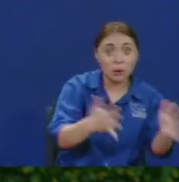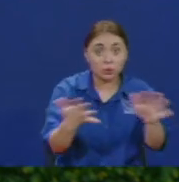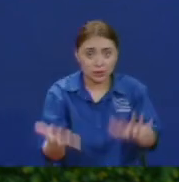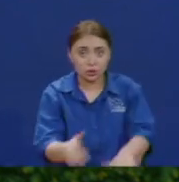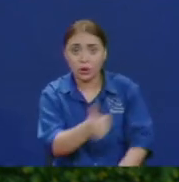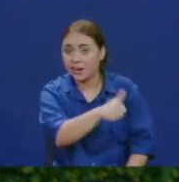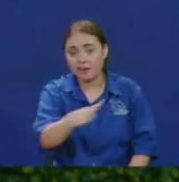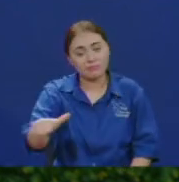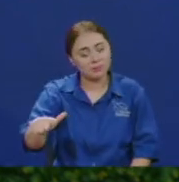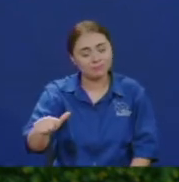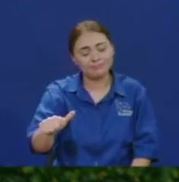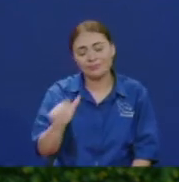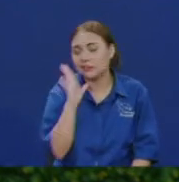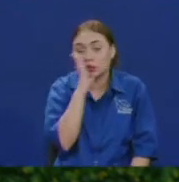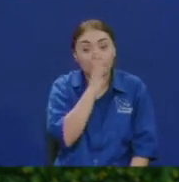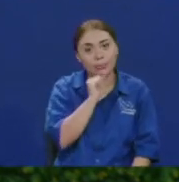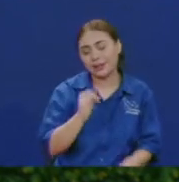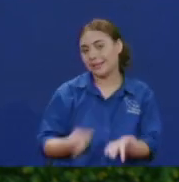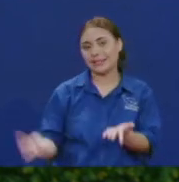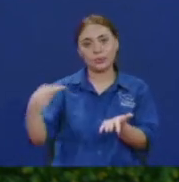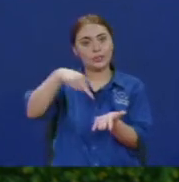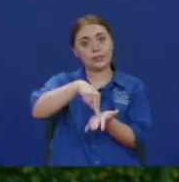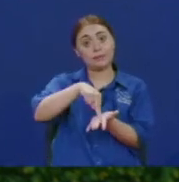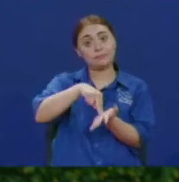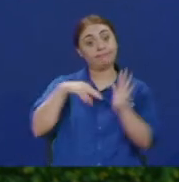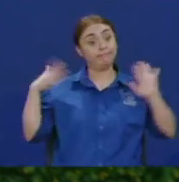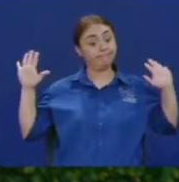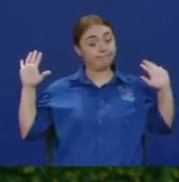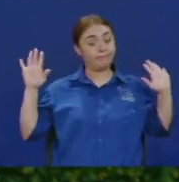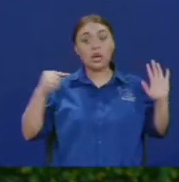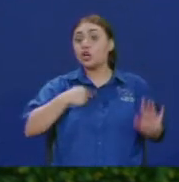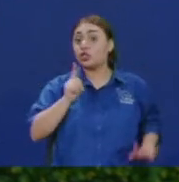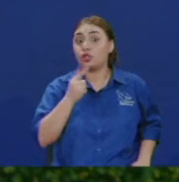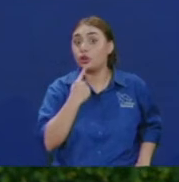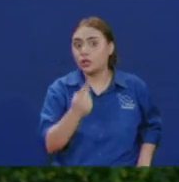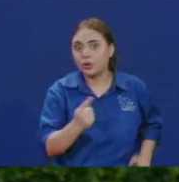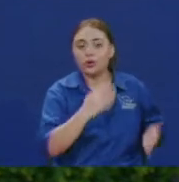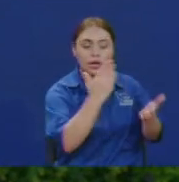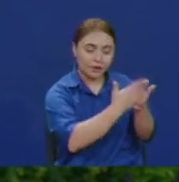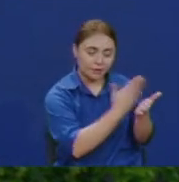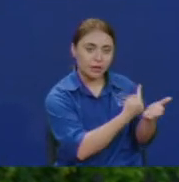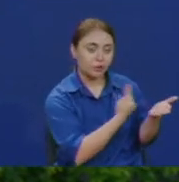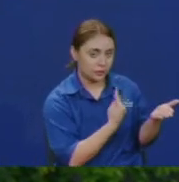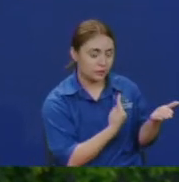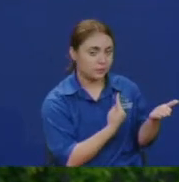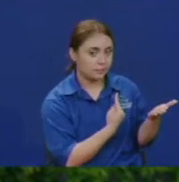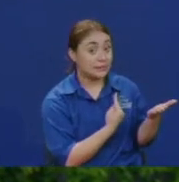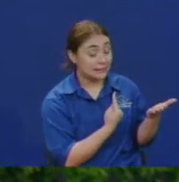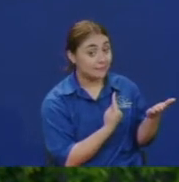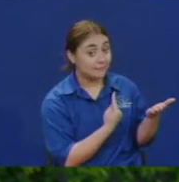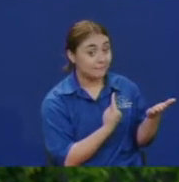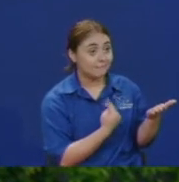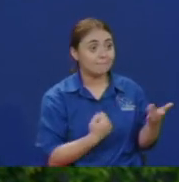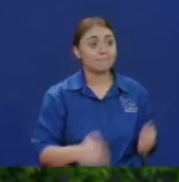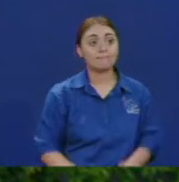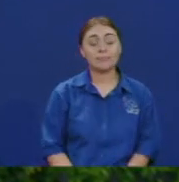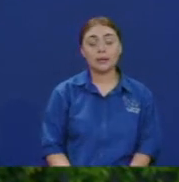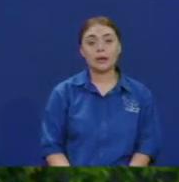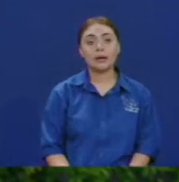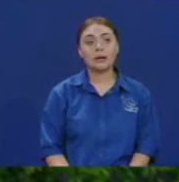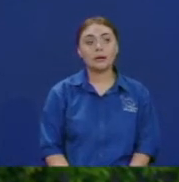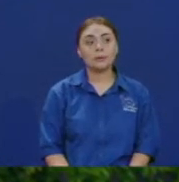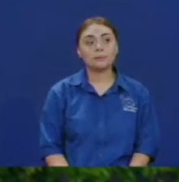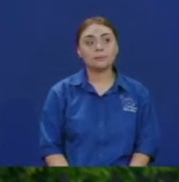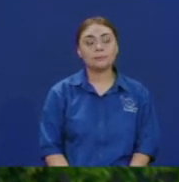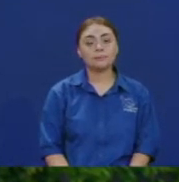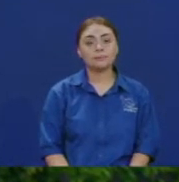no resucitará. Así dice Romanos 6, pues. También no es el tema, pero por lo menos le